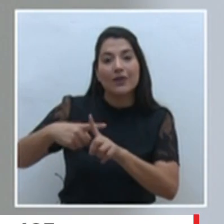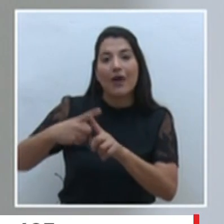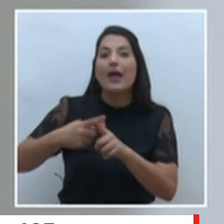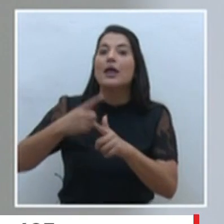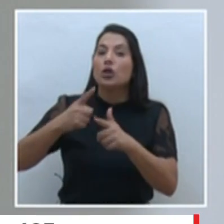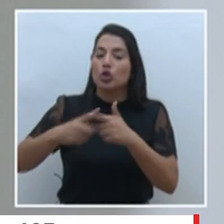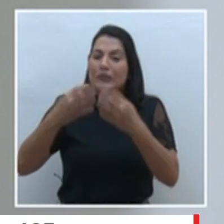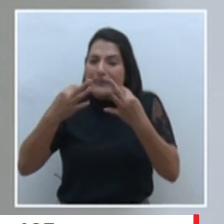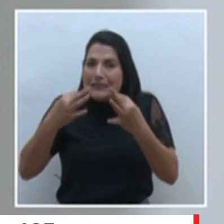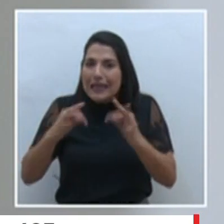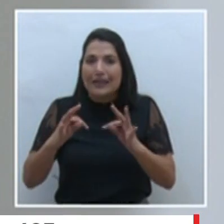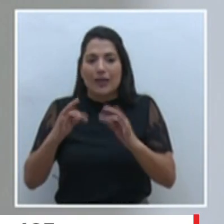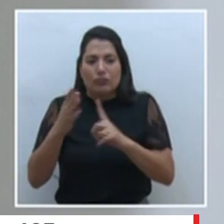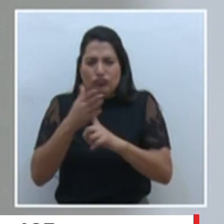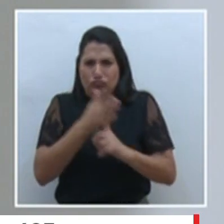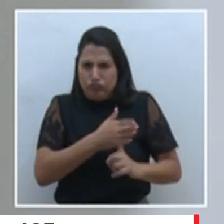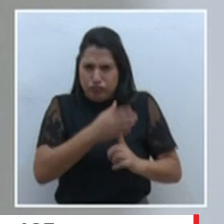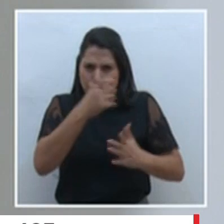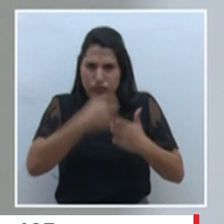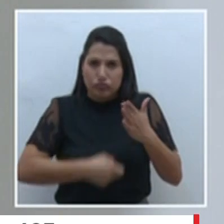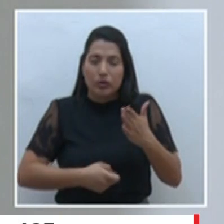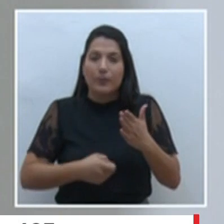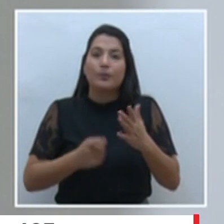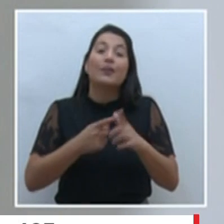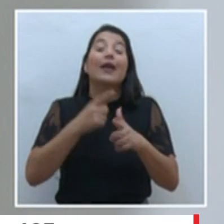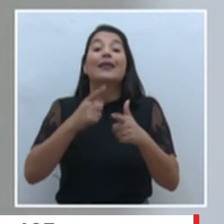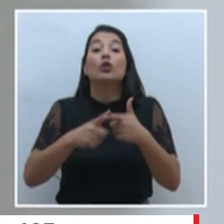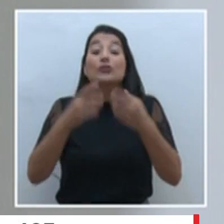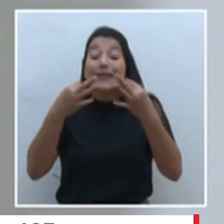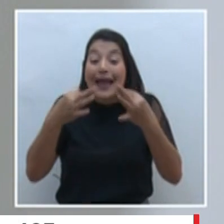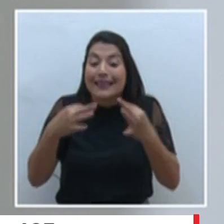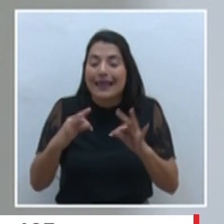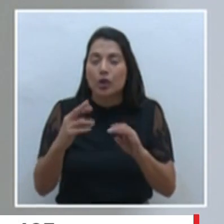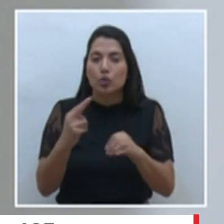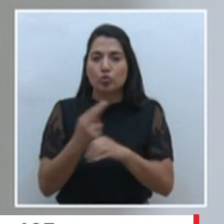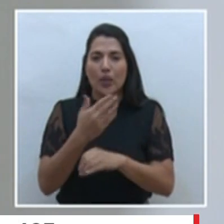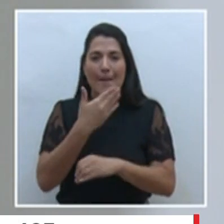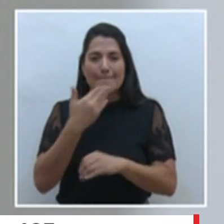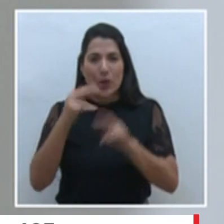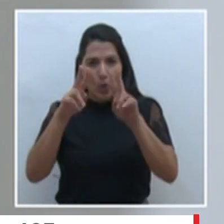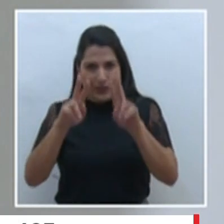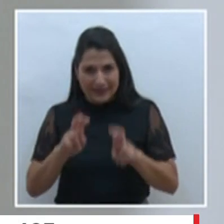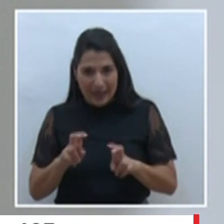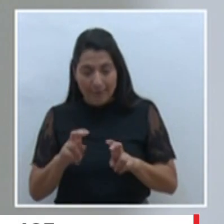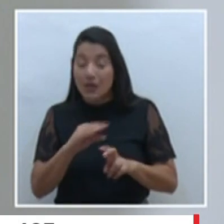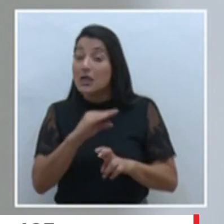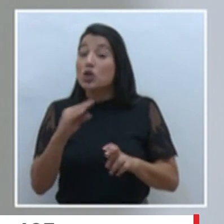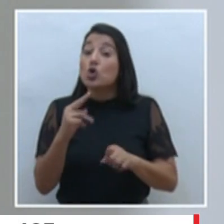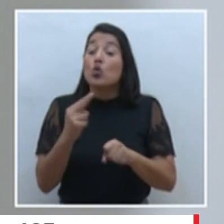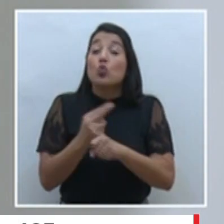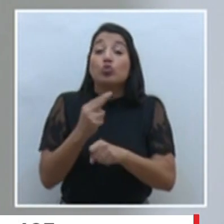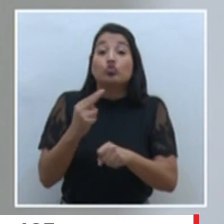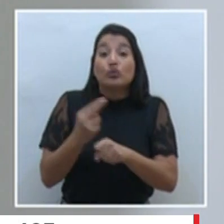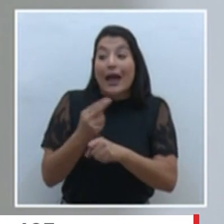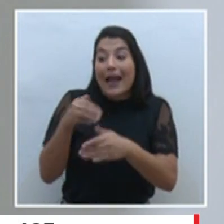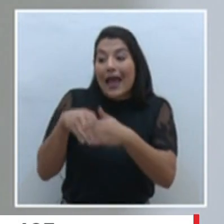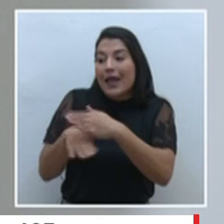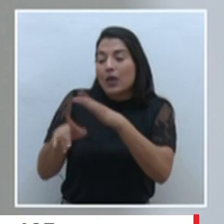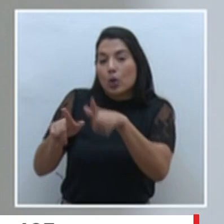Entonces, pensando en hacer justamente un mejor uso de las pruebas y dedicarlas en lugares en donde, por ejemplo, no